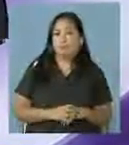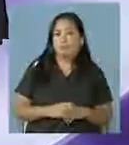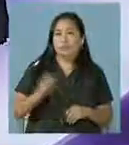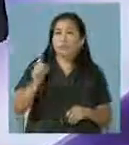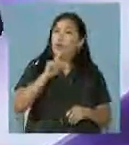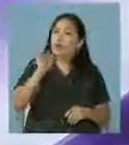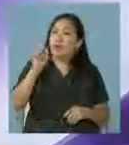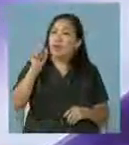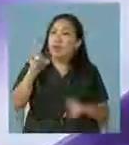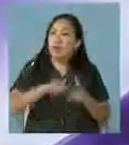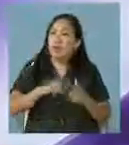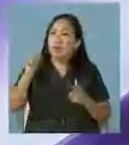hombres en el fondo cula